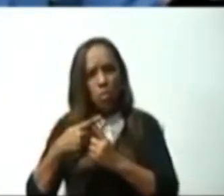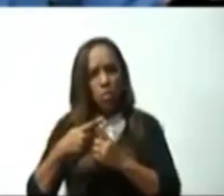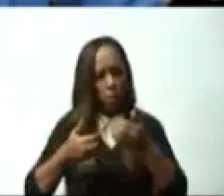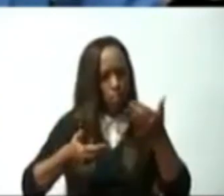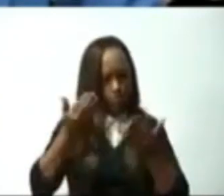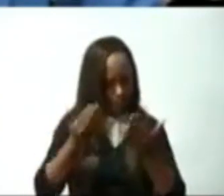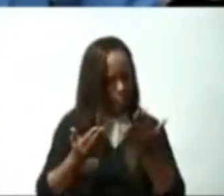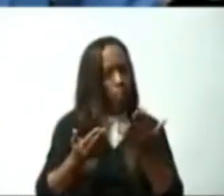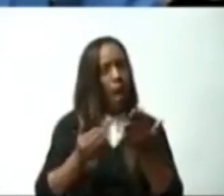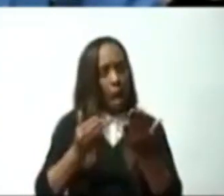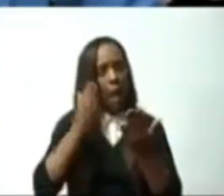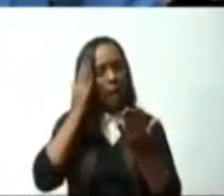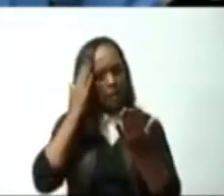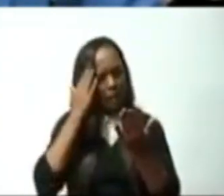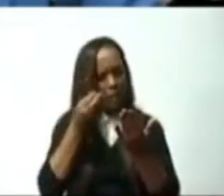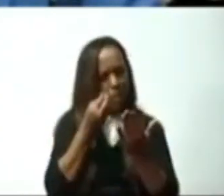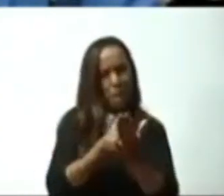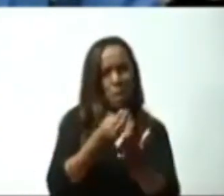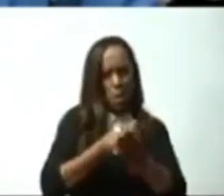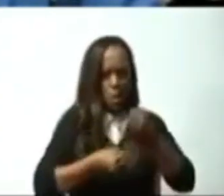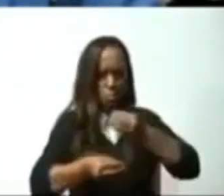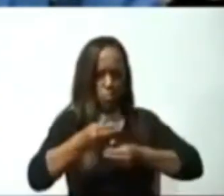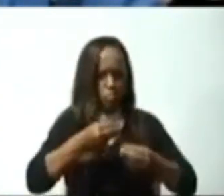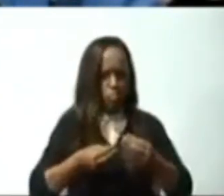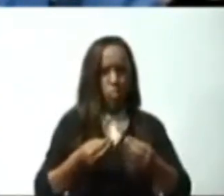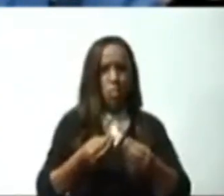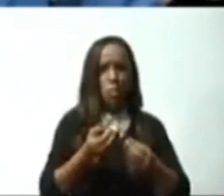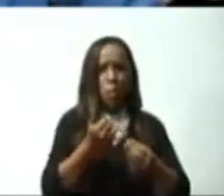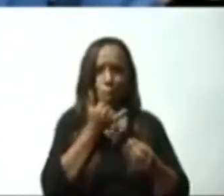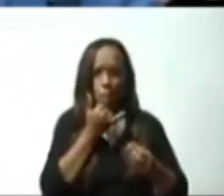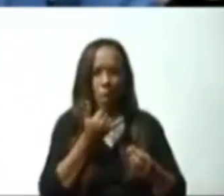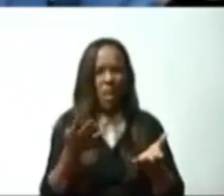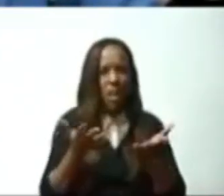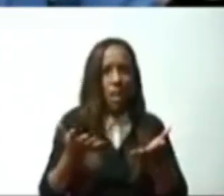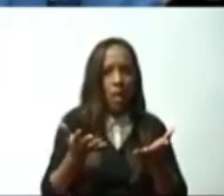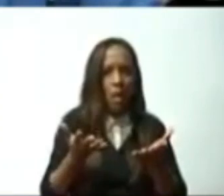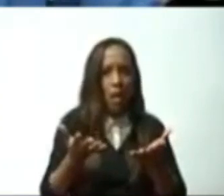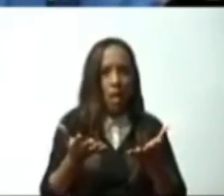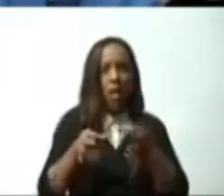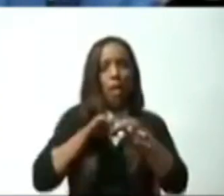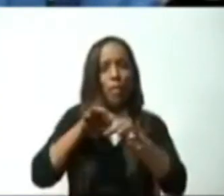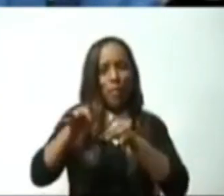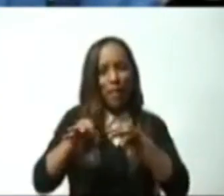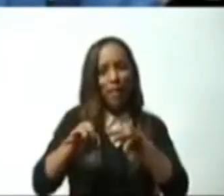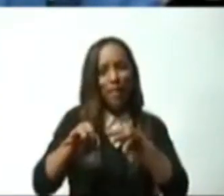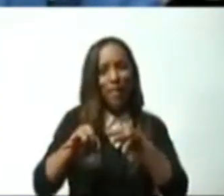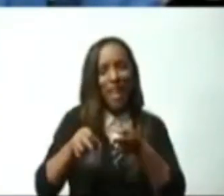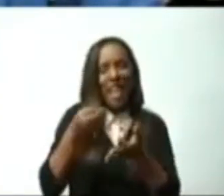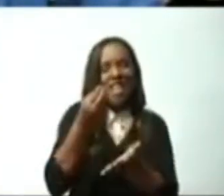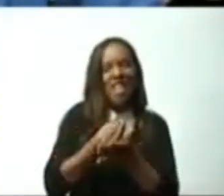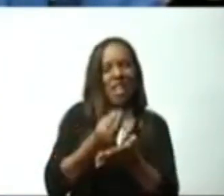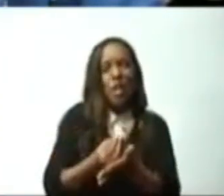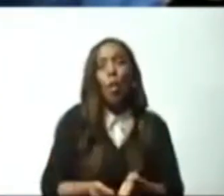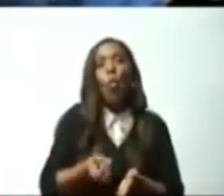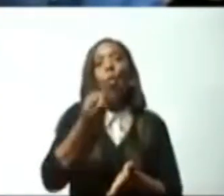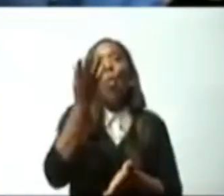que administran las administradoras de fondos de pensiones desean colocar la totalidad, no una